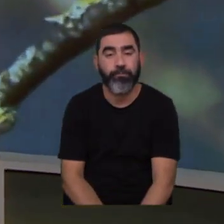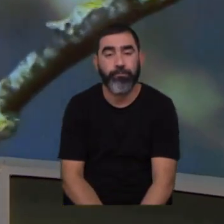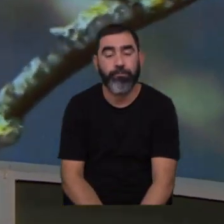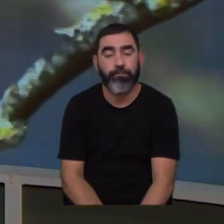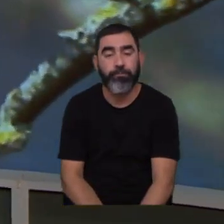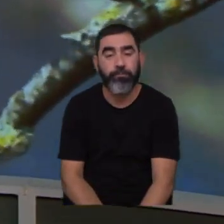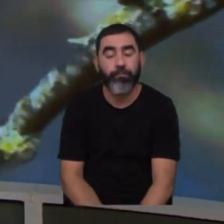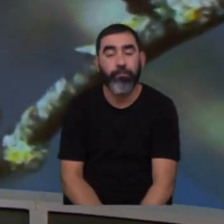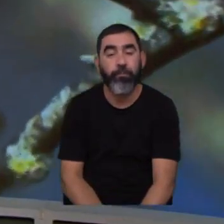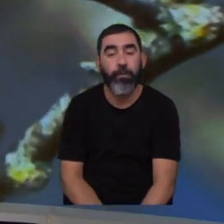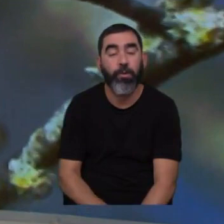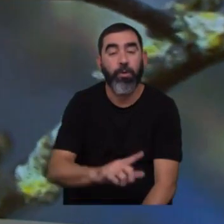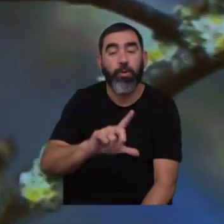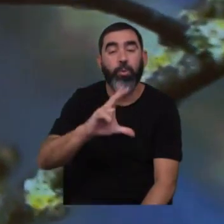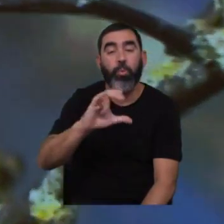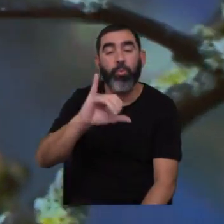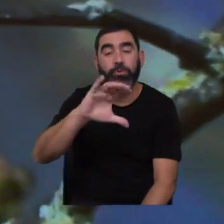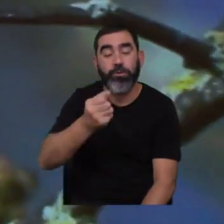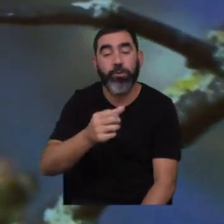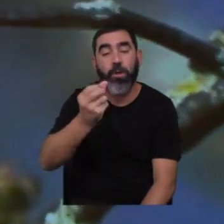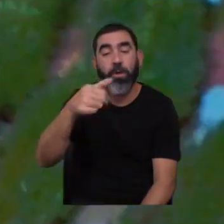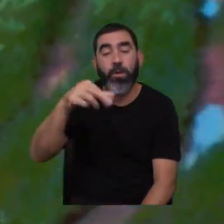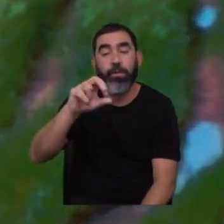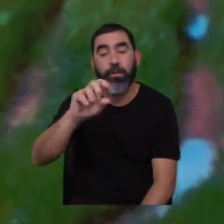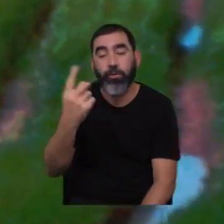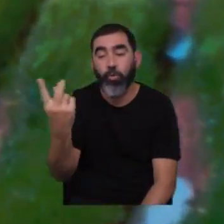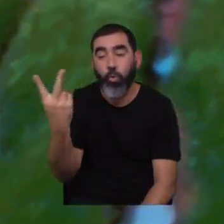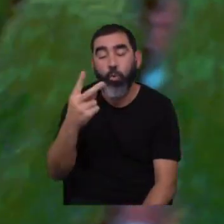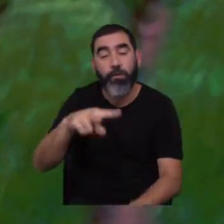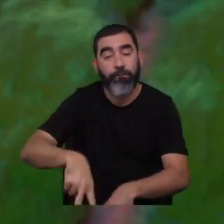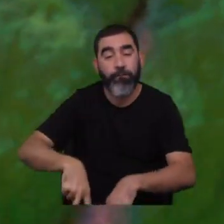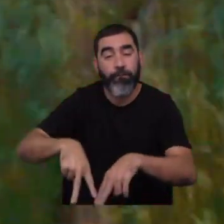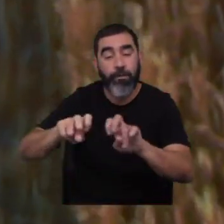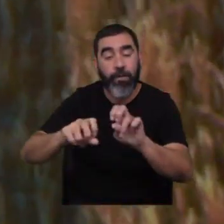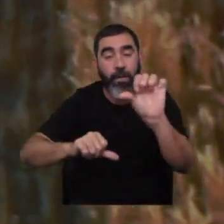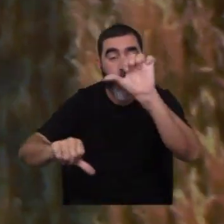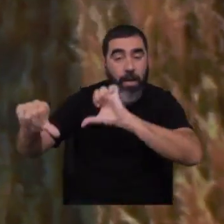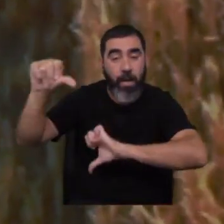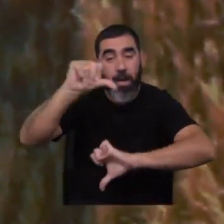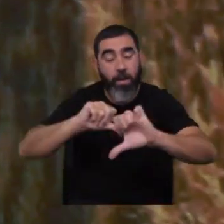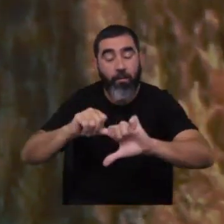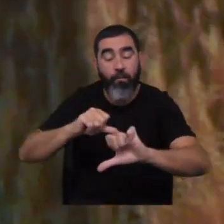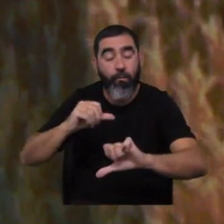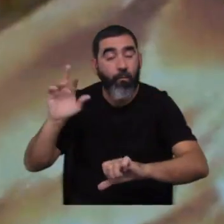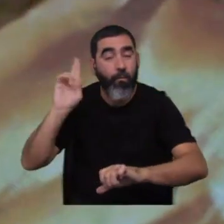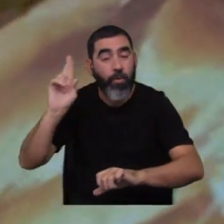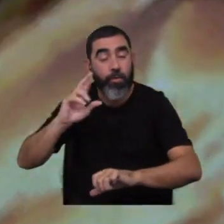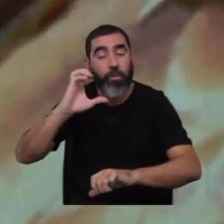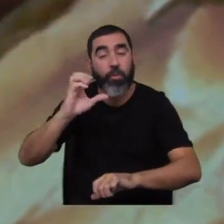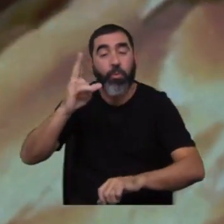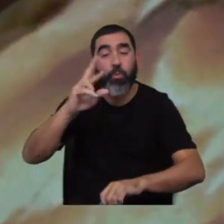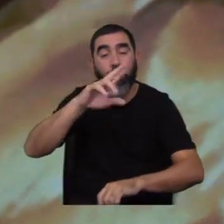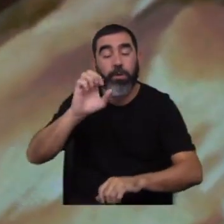Lucía Ziegler y Andrés Canavero son los dos investigadores del Laboratorio de Ecoacústica Funcional del CURE, del